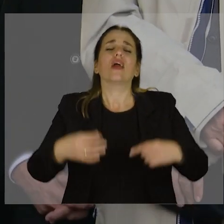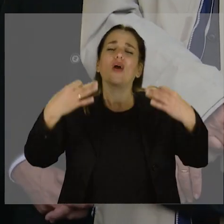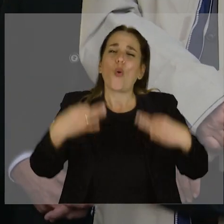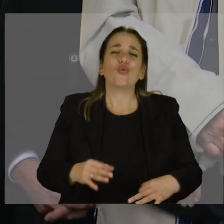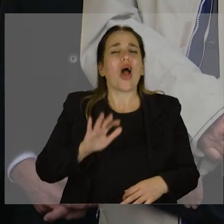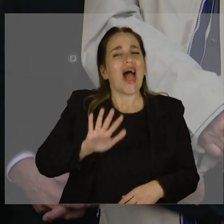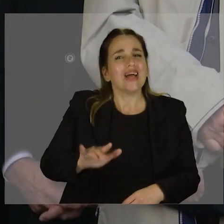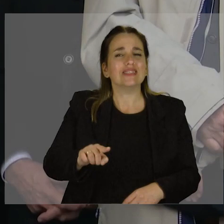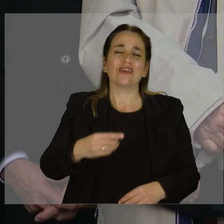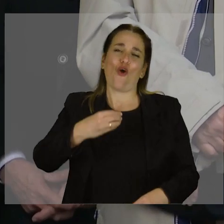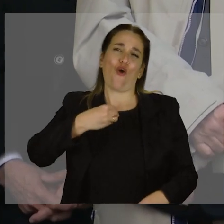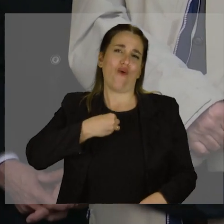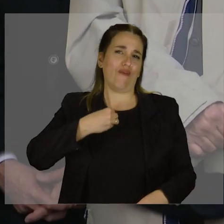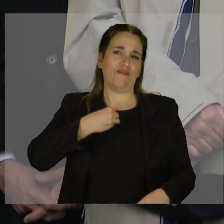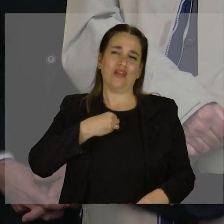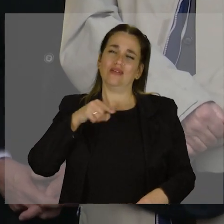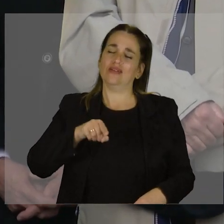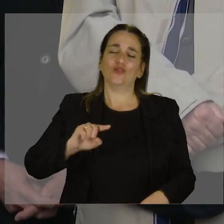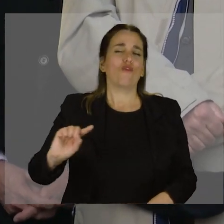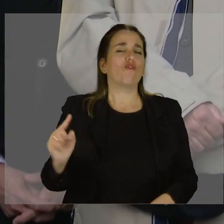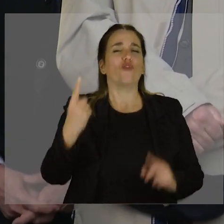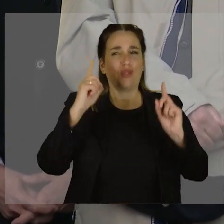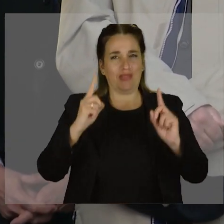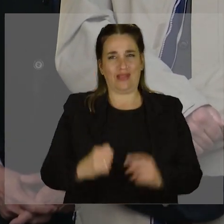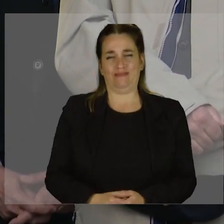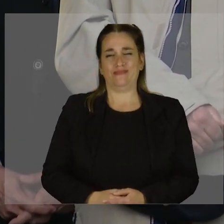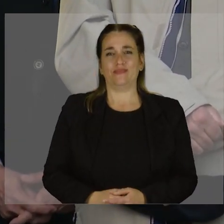Y se trata justamente, se trata de la confianza.